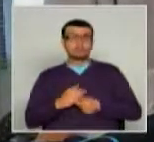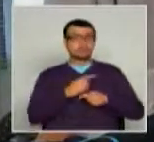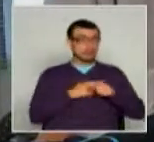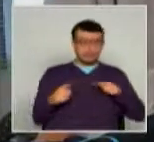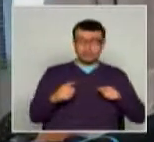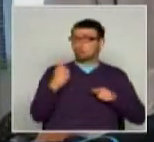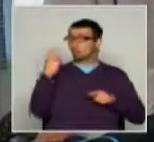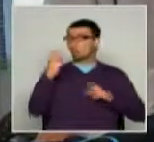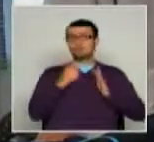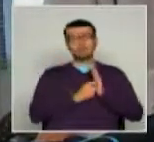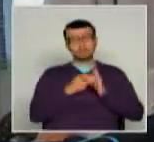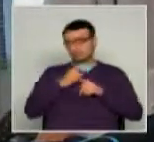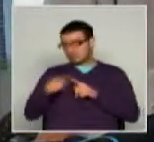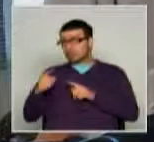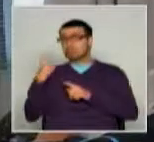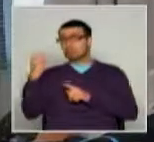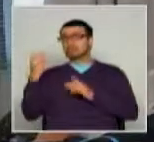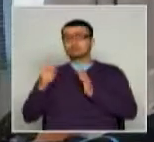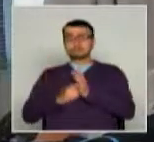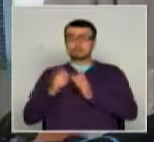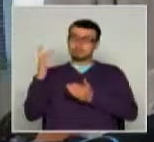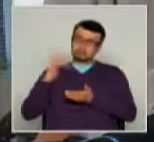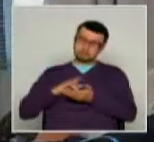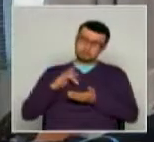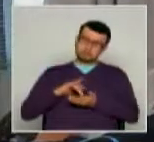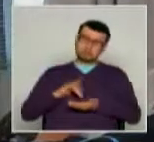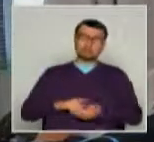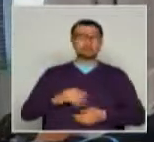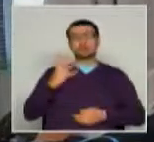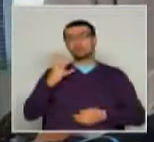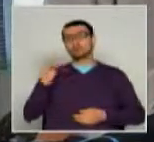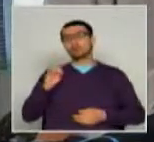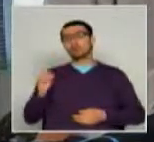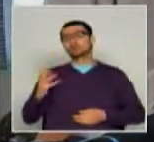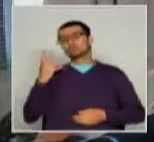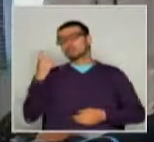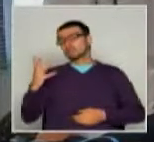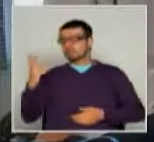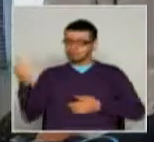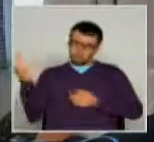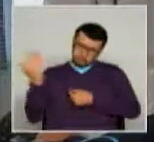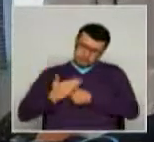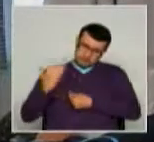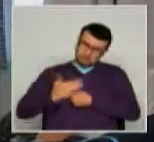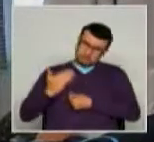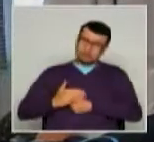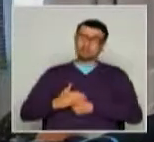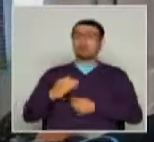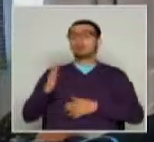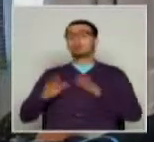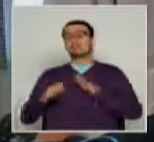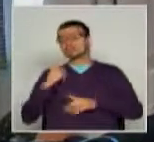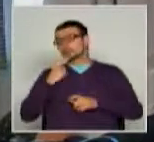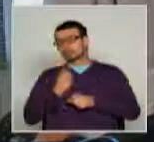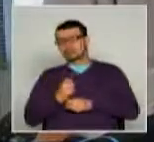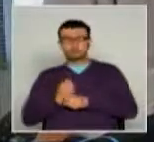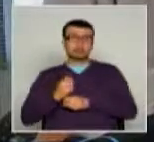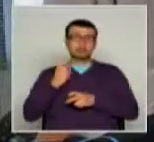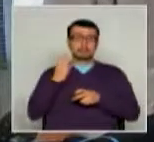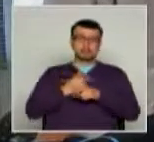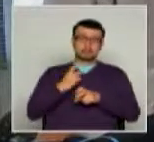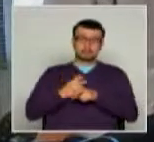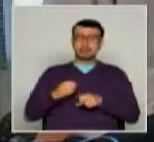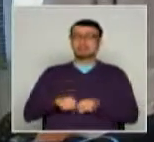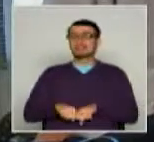semana y necesitamos aproximadamente unas 4 a 5 sesiones cuando tenemos condiciones mucho más delicadas como discopatías, cuando